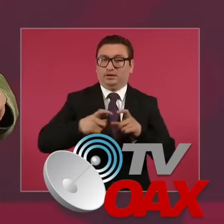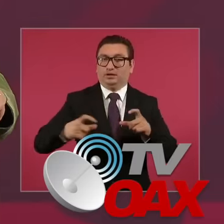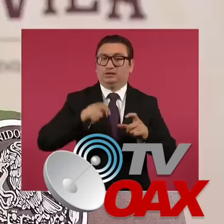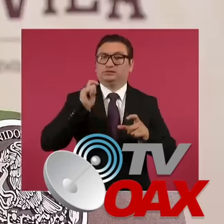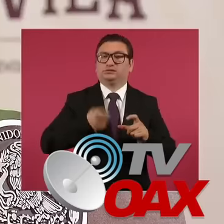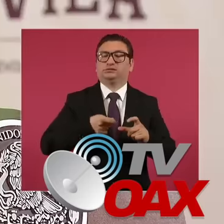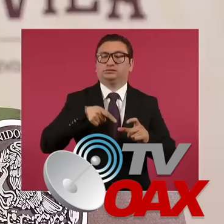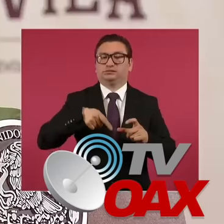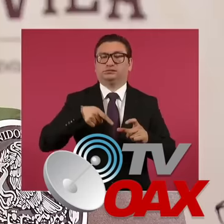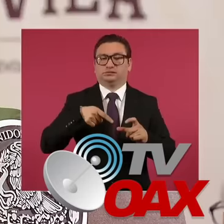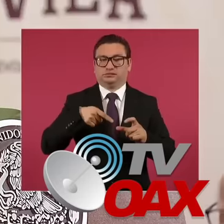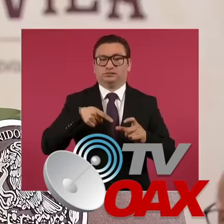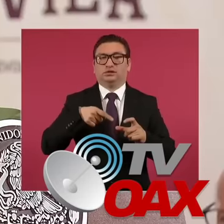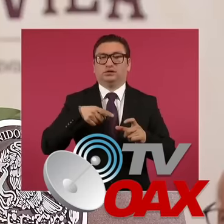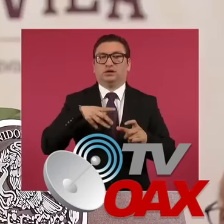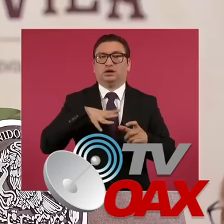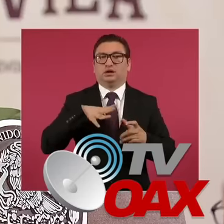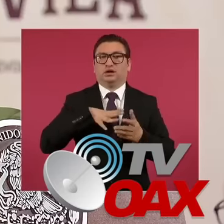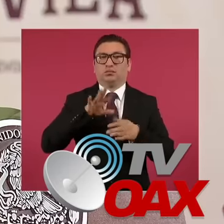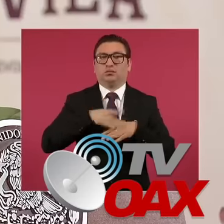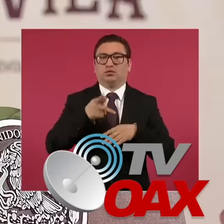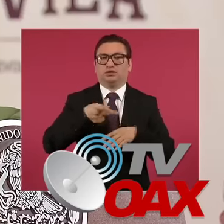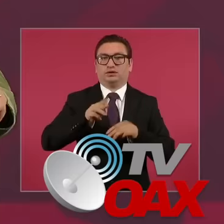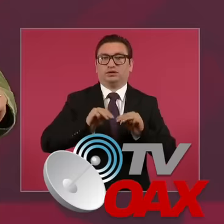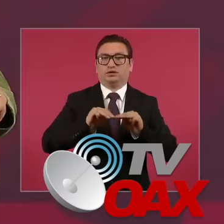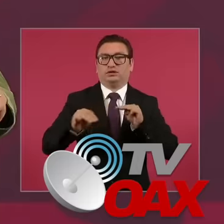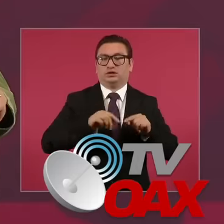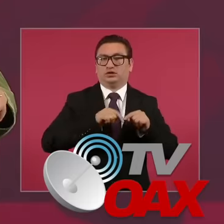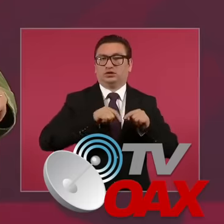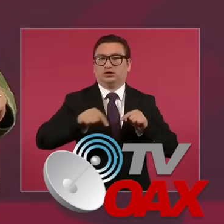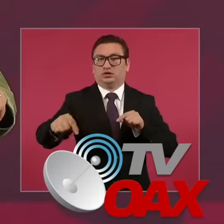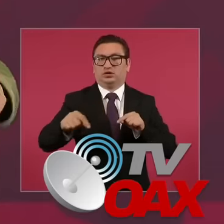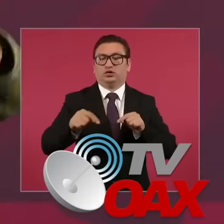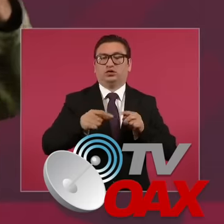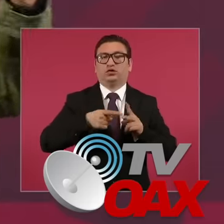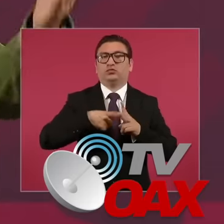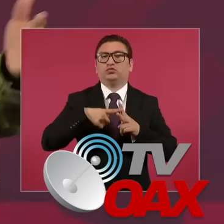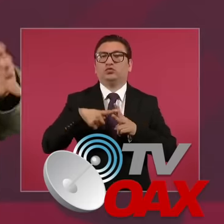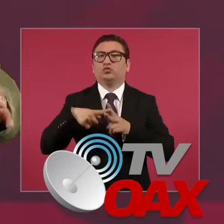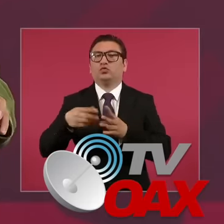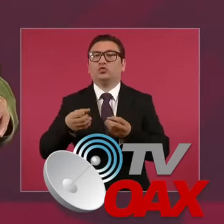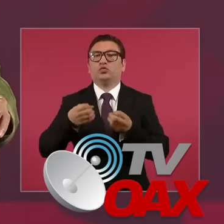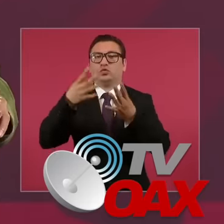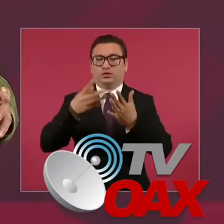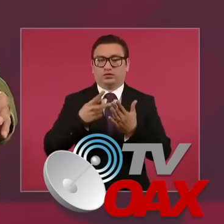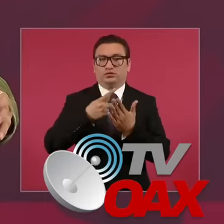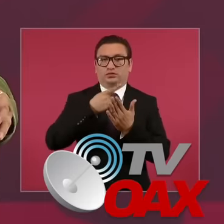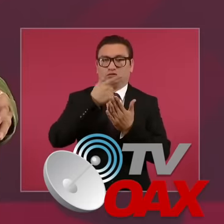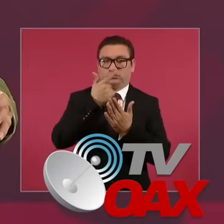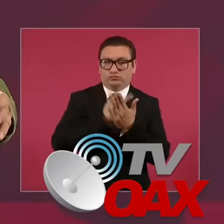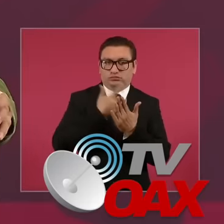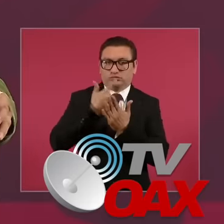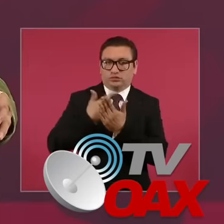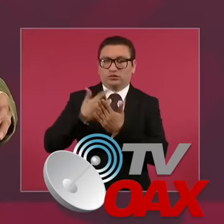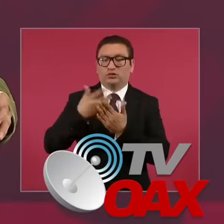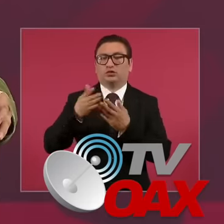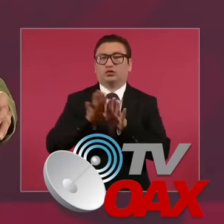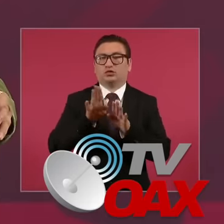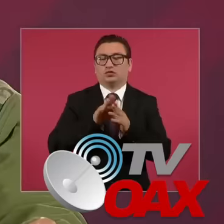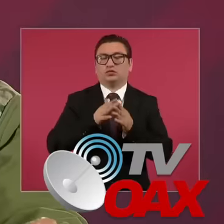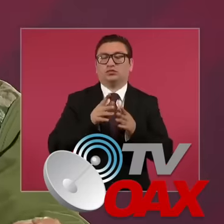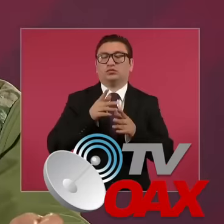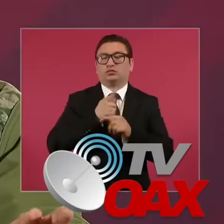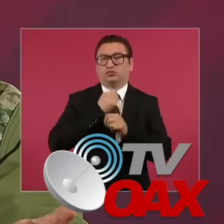con un factor por kilómetro que se calculó y que se registró en la Agencia Reguladora de Tráfico de